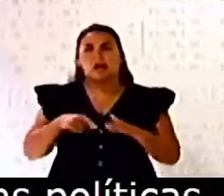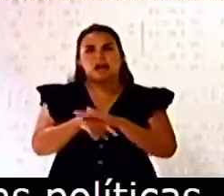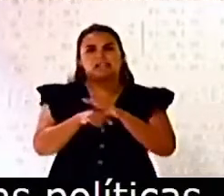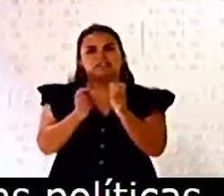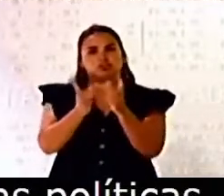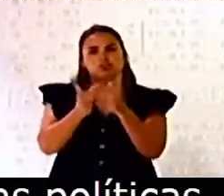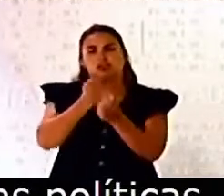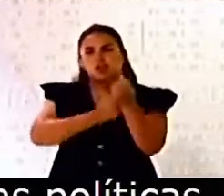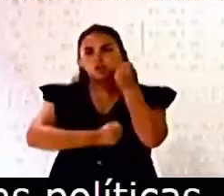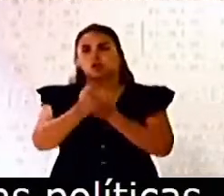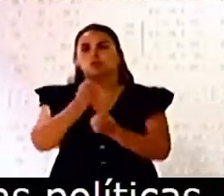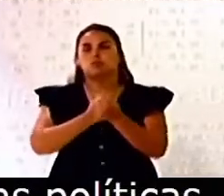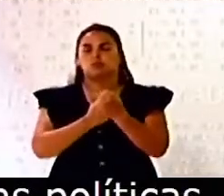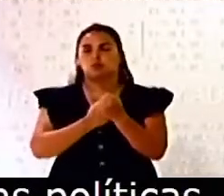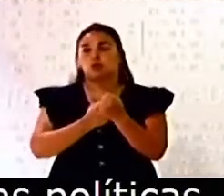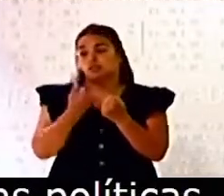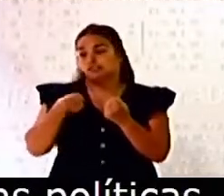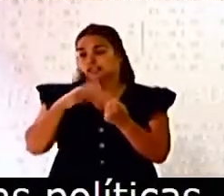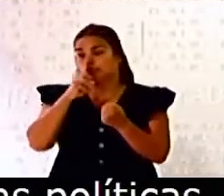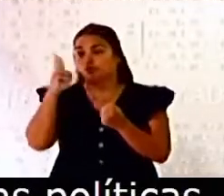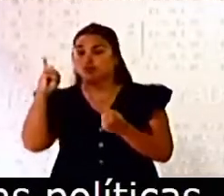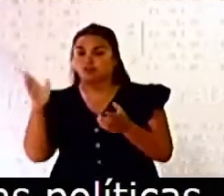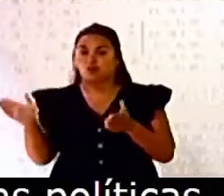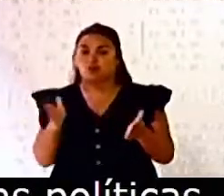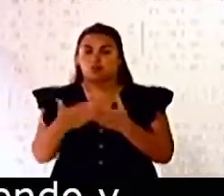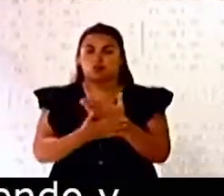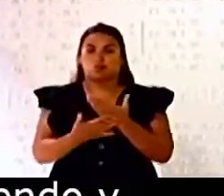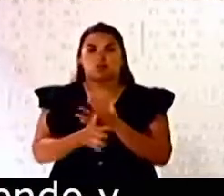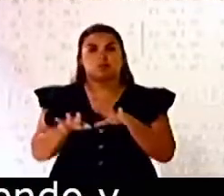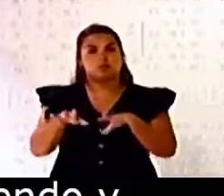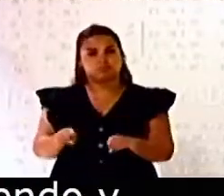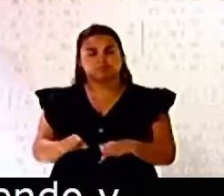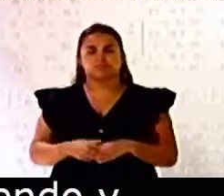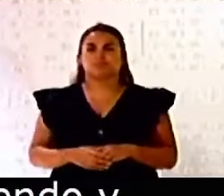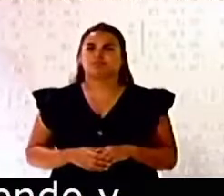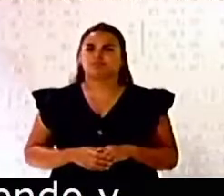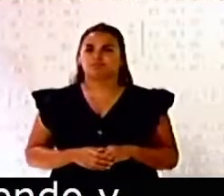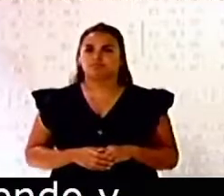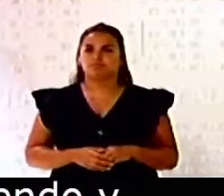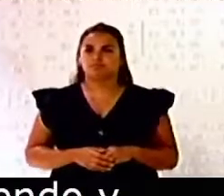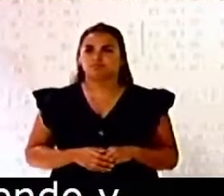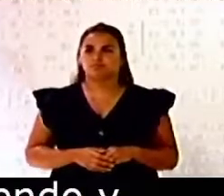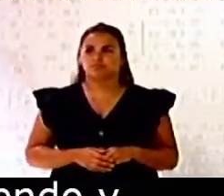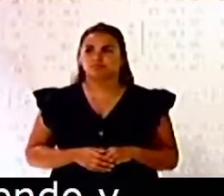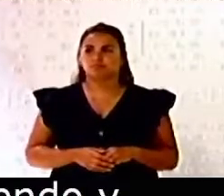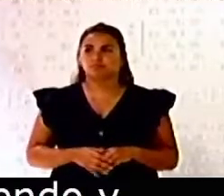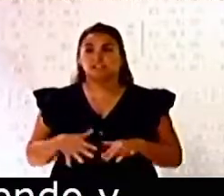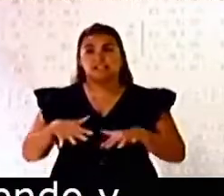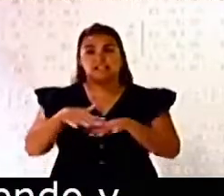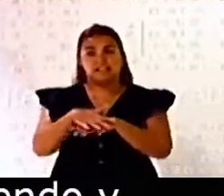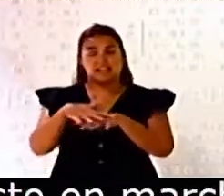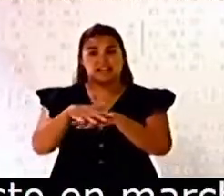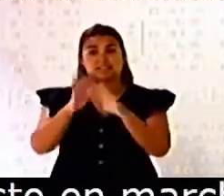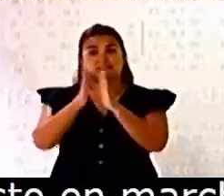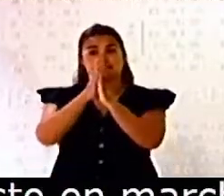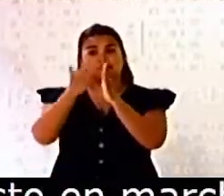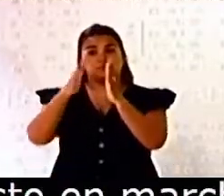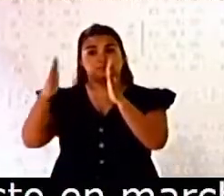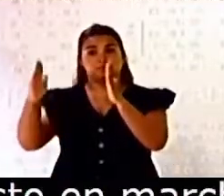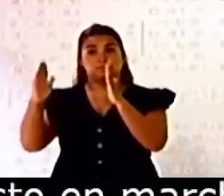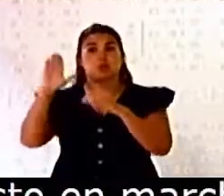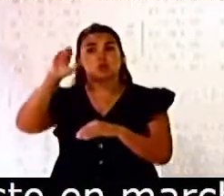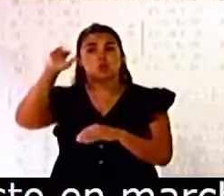negociando en estos 2 años de legislatura. Se han puesto en marcha la red de ludotecas rurales de